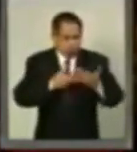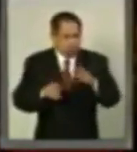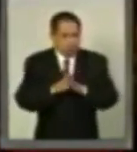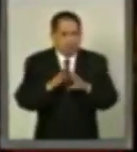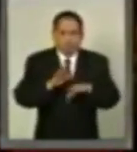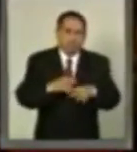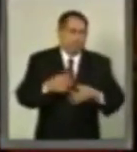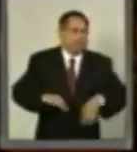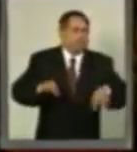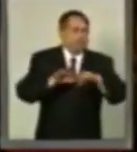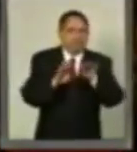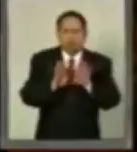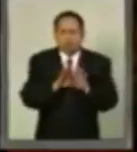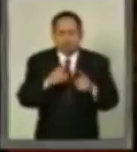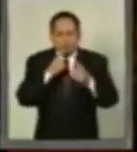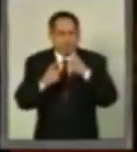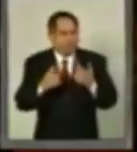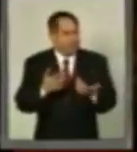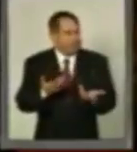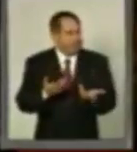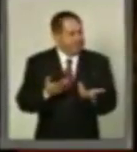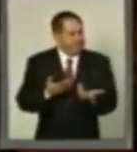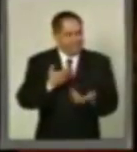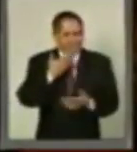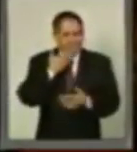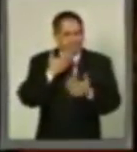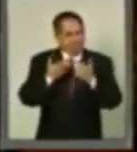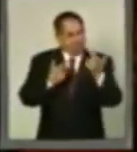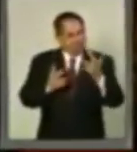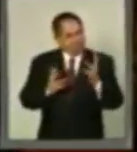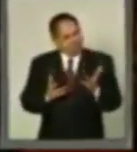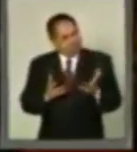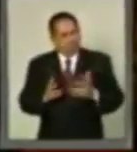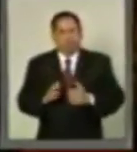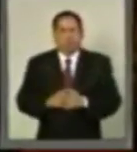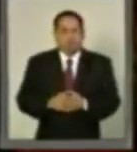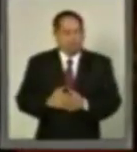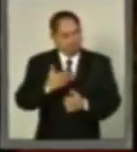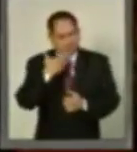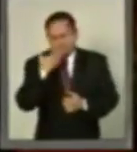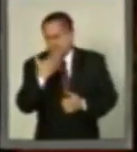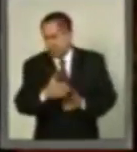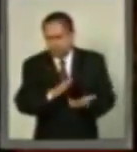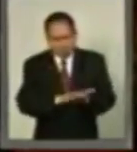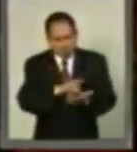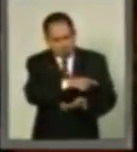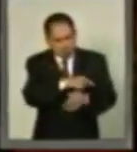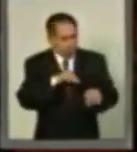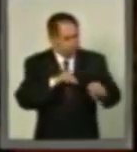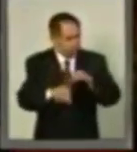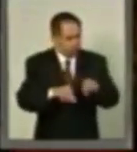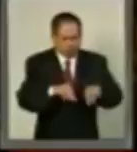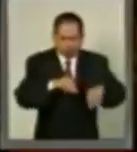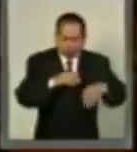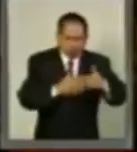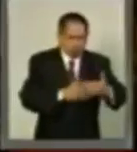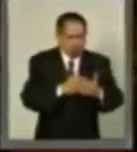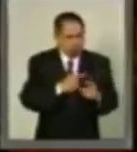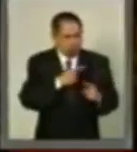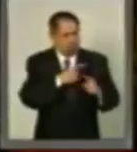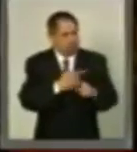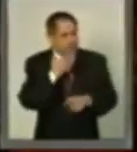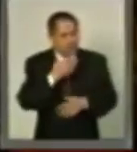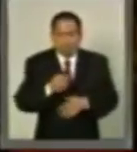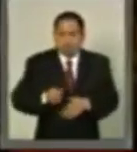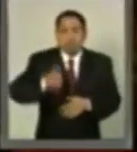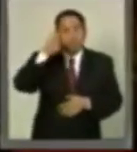el más complejo de la relación en la historia reciente. Celebramos que gracias a este trabajo, por primera